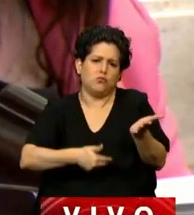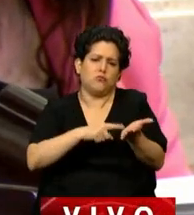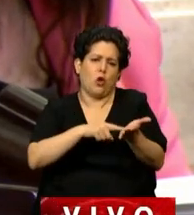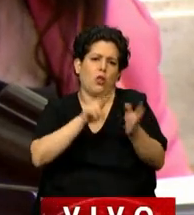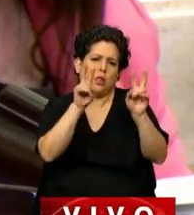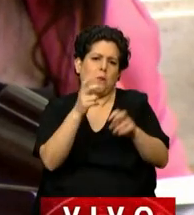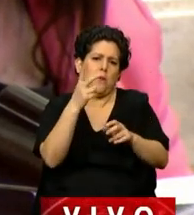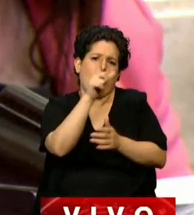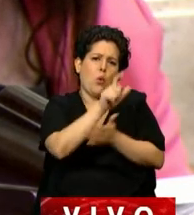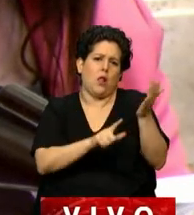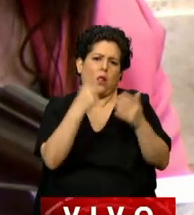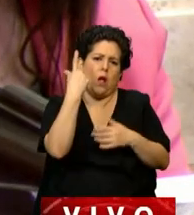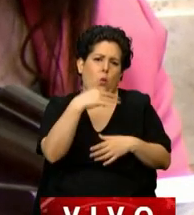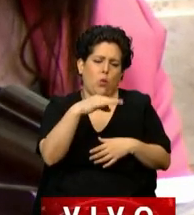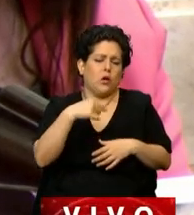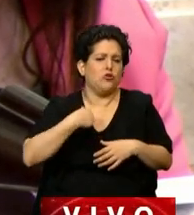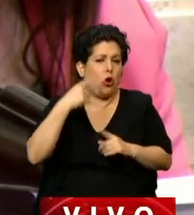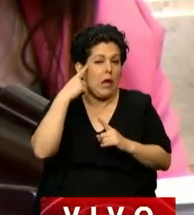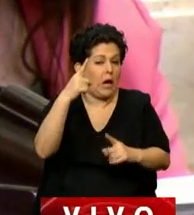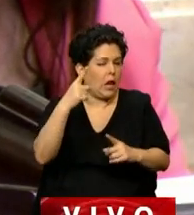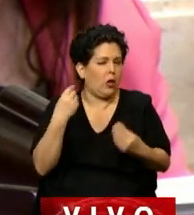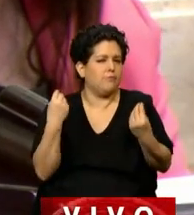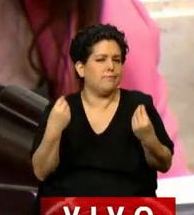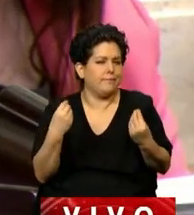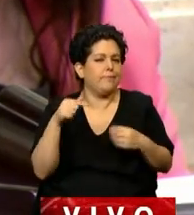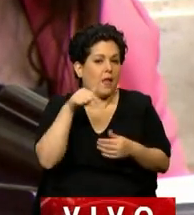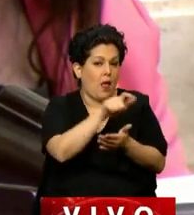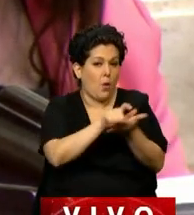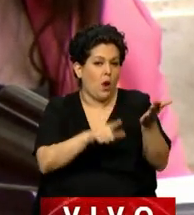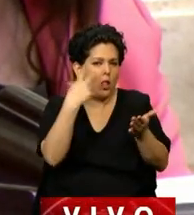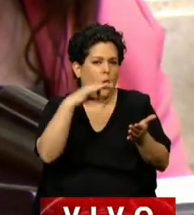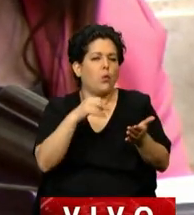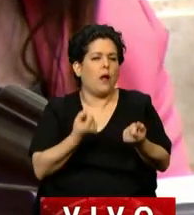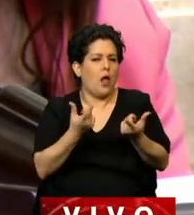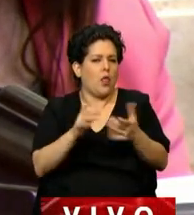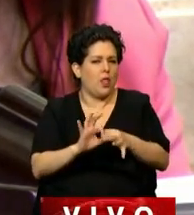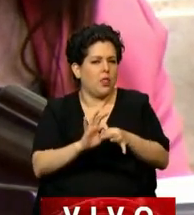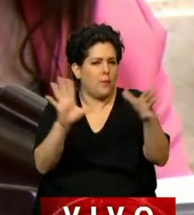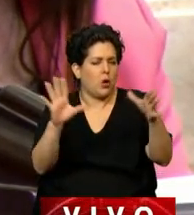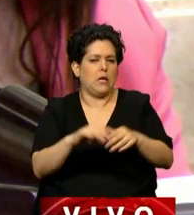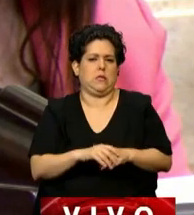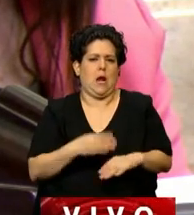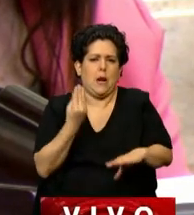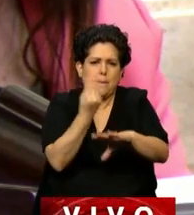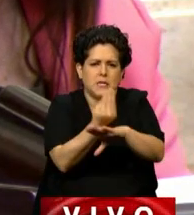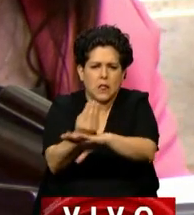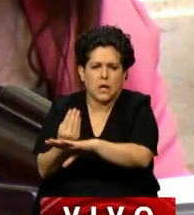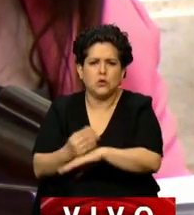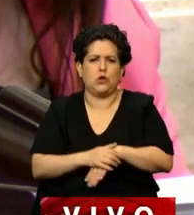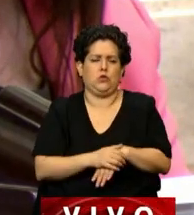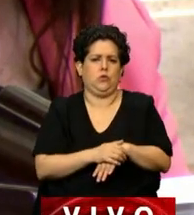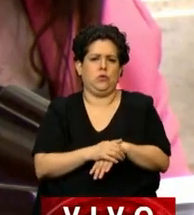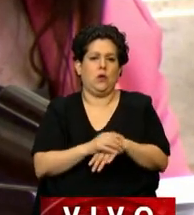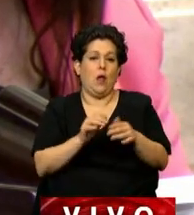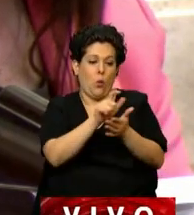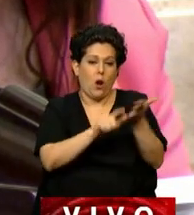única. Creo fundamentalmente que esto aporta enormemente a la democracia, a la representación. Creo que esto es sinónimo,